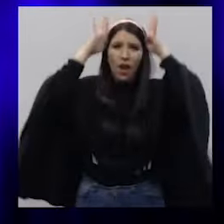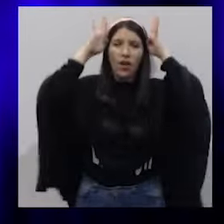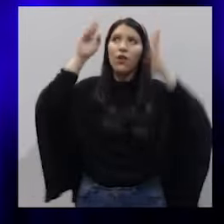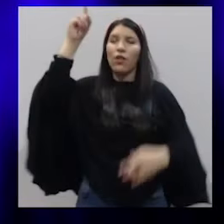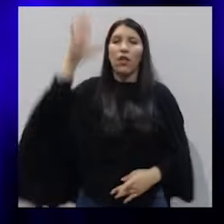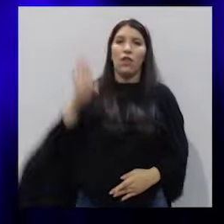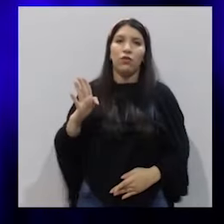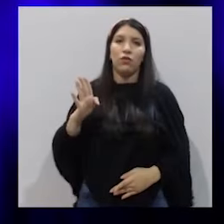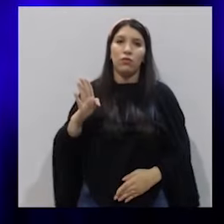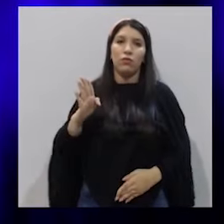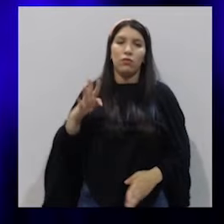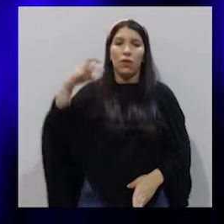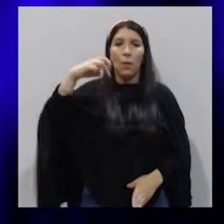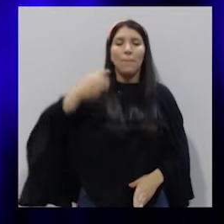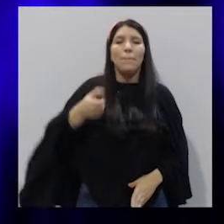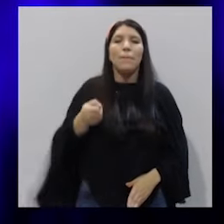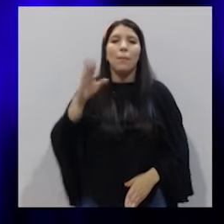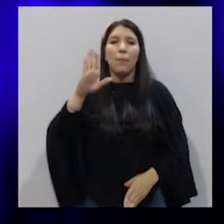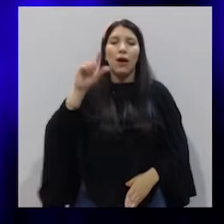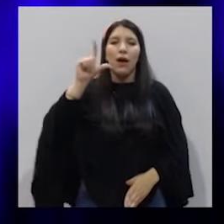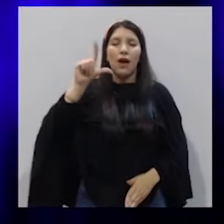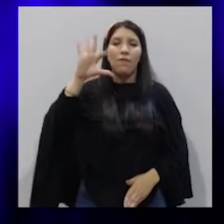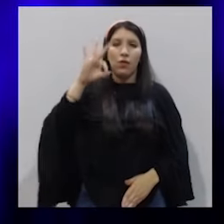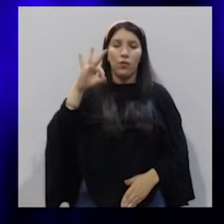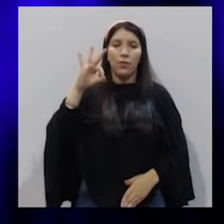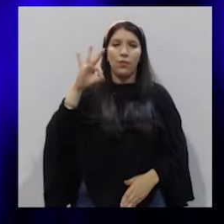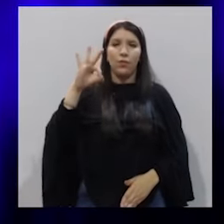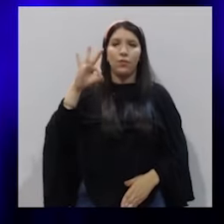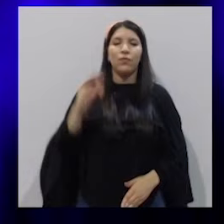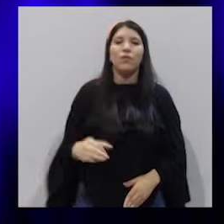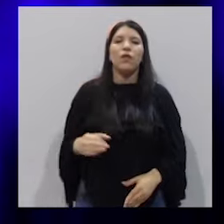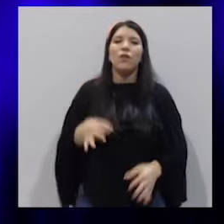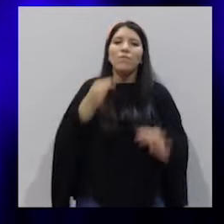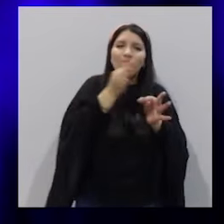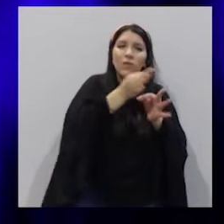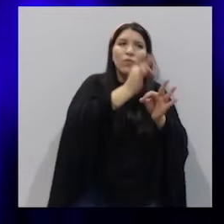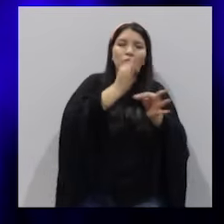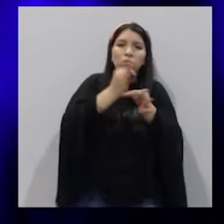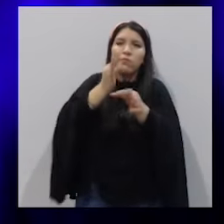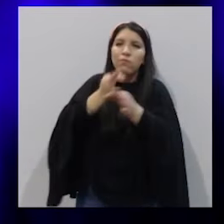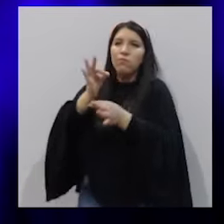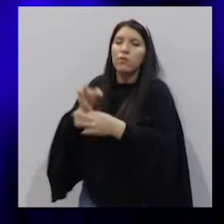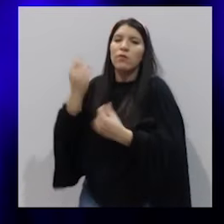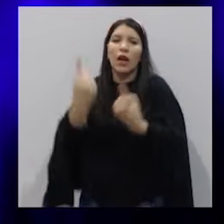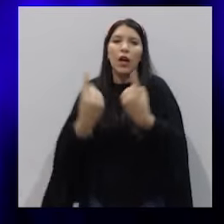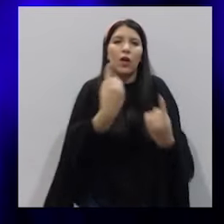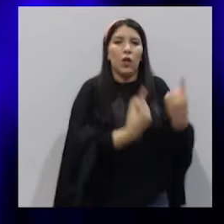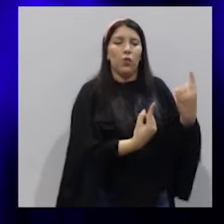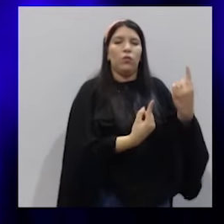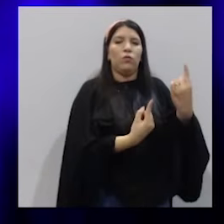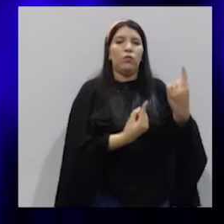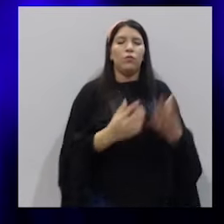tenía que instruir y también tenía que exhortar por lo tanto que el espíritu santo nos